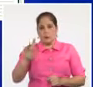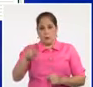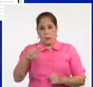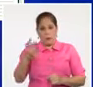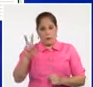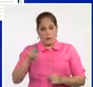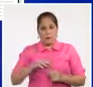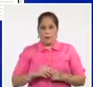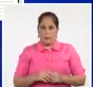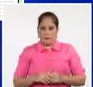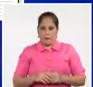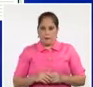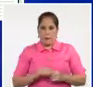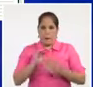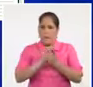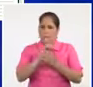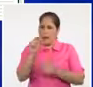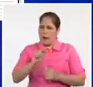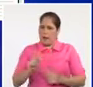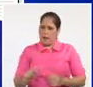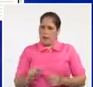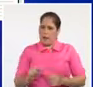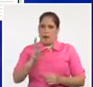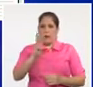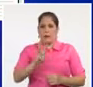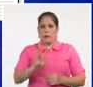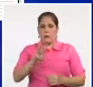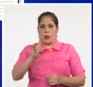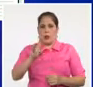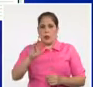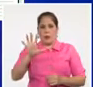444,2, Mayabeque